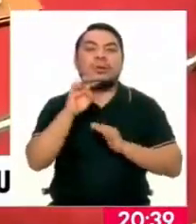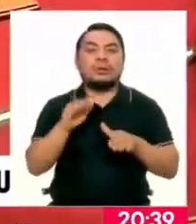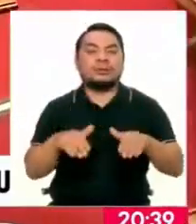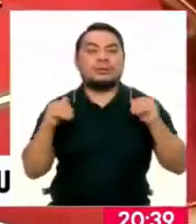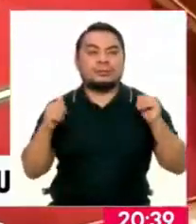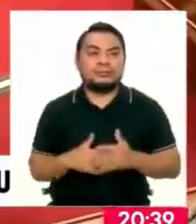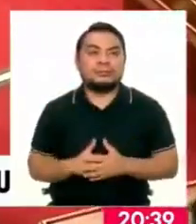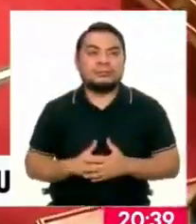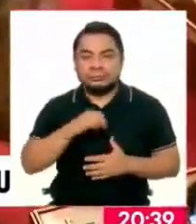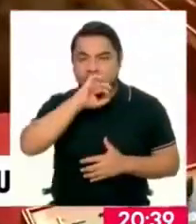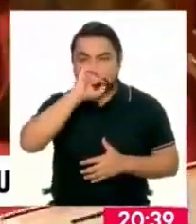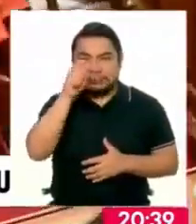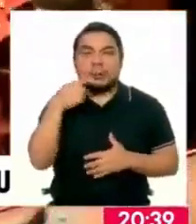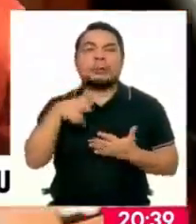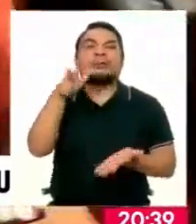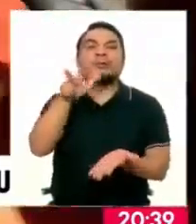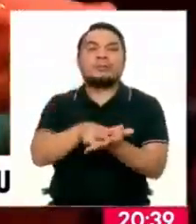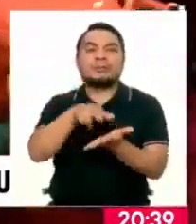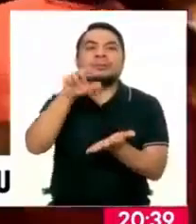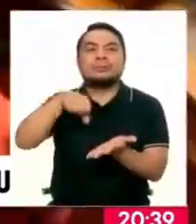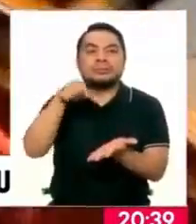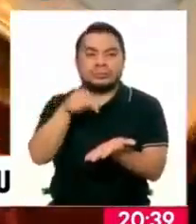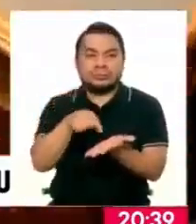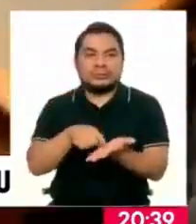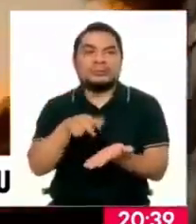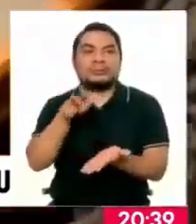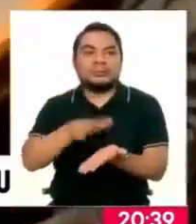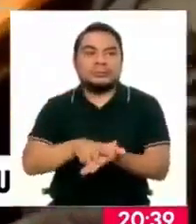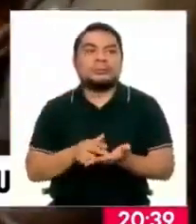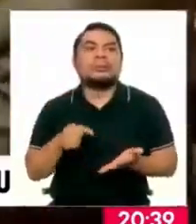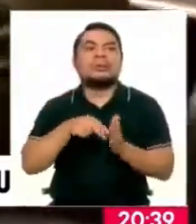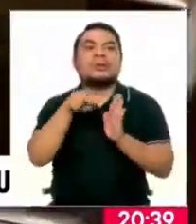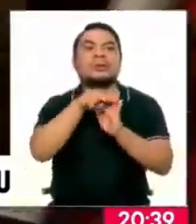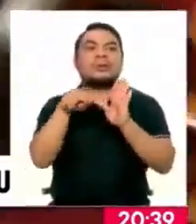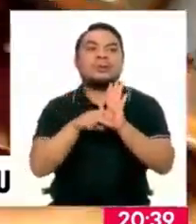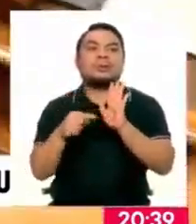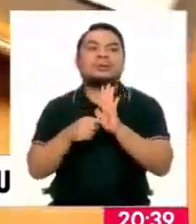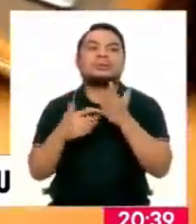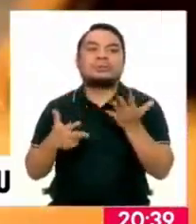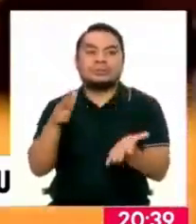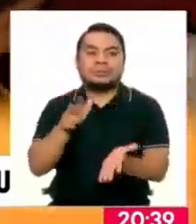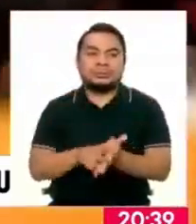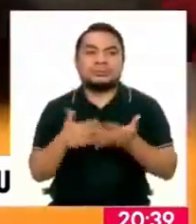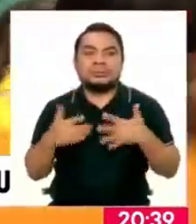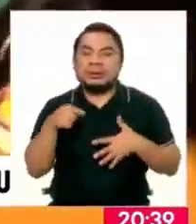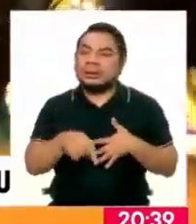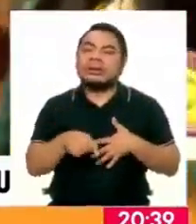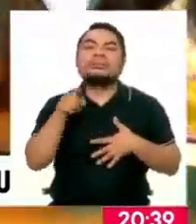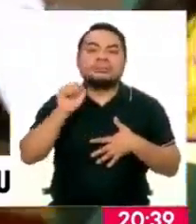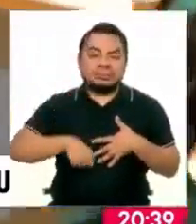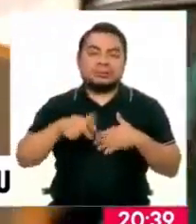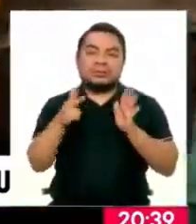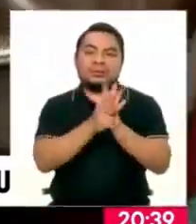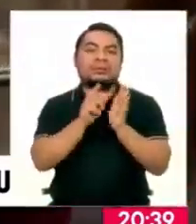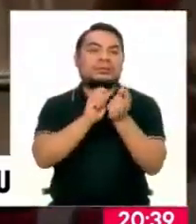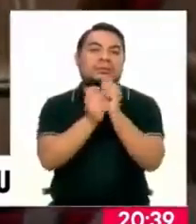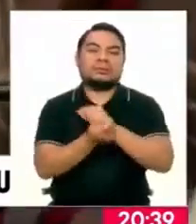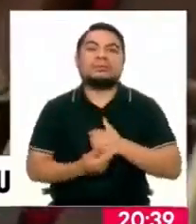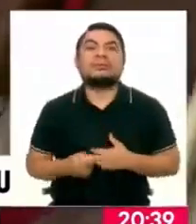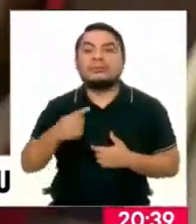abstenciones, dio luz verde a esta norma. Por lo tanto, se le modifica el número